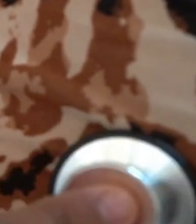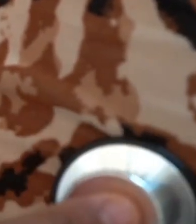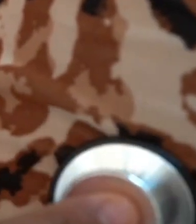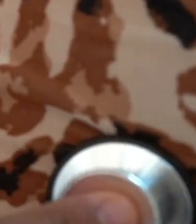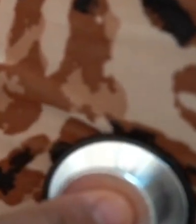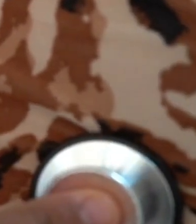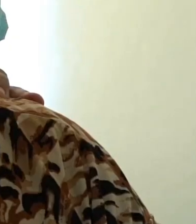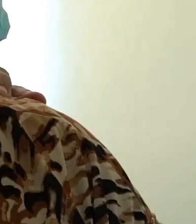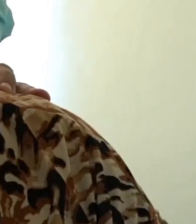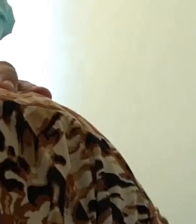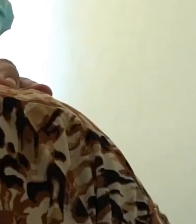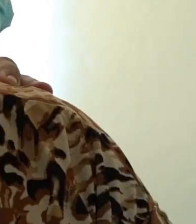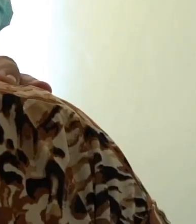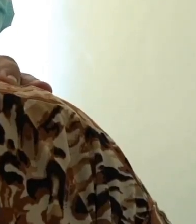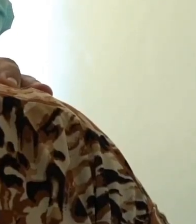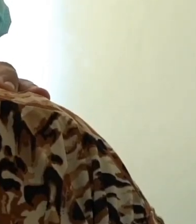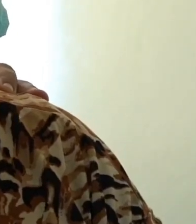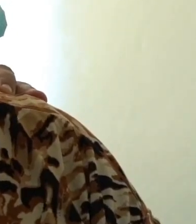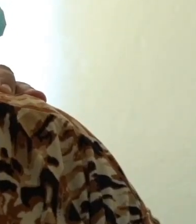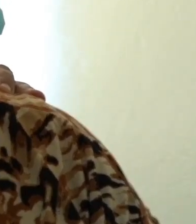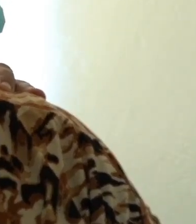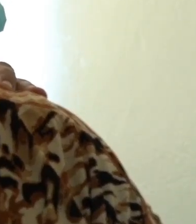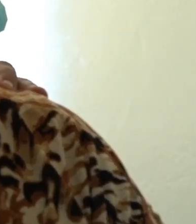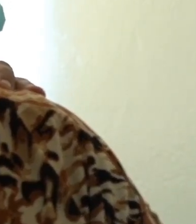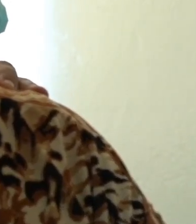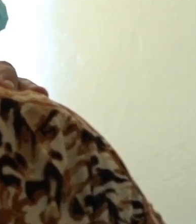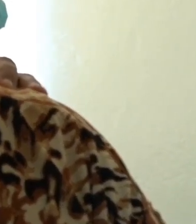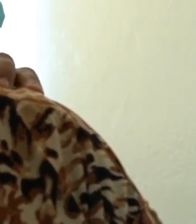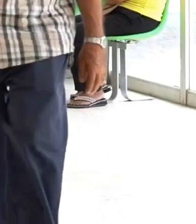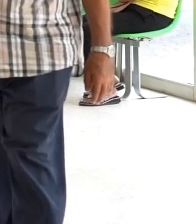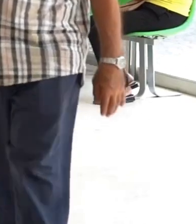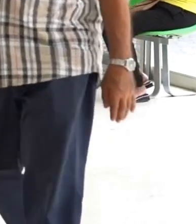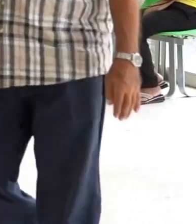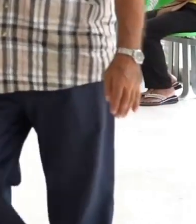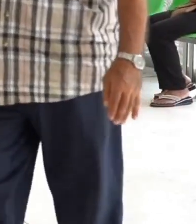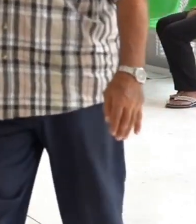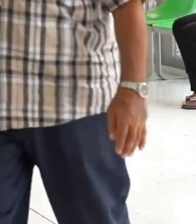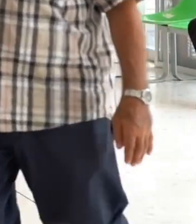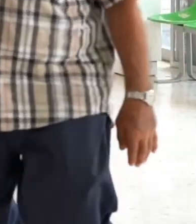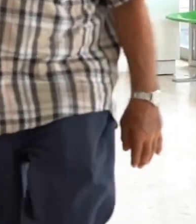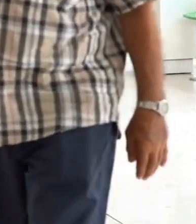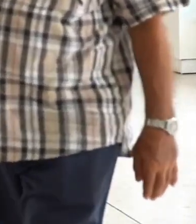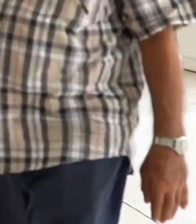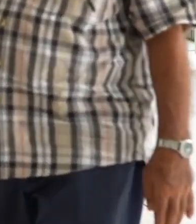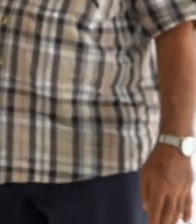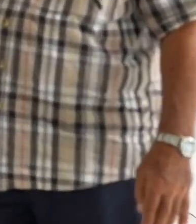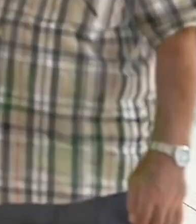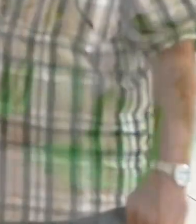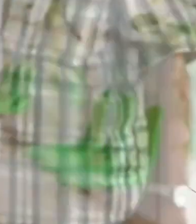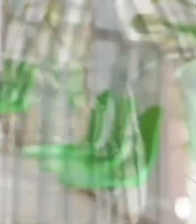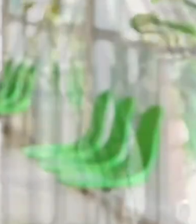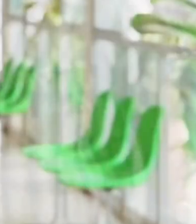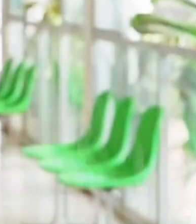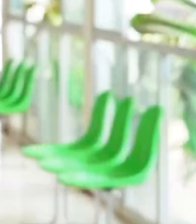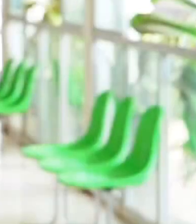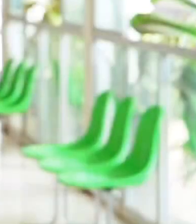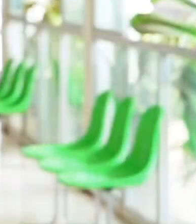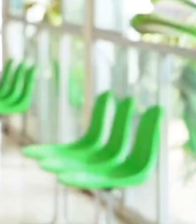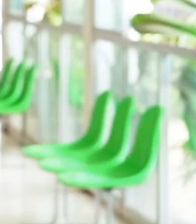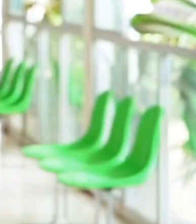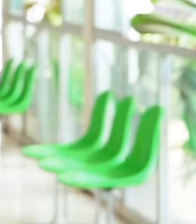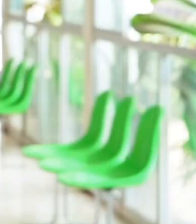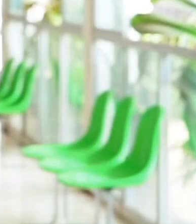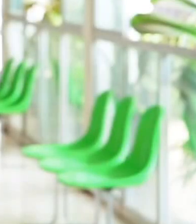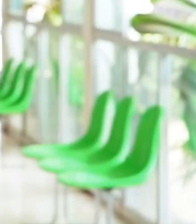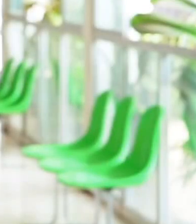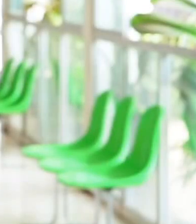estudios, y el día de hoy vengo a consulta. Es la primera vez que yo vengo aquí a la clínica a hacerme una evaluación